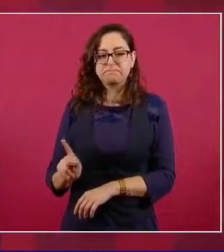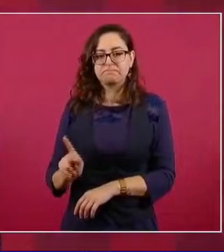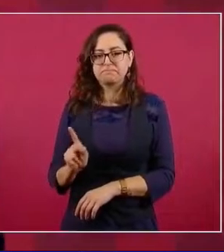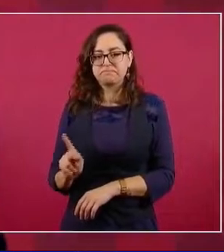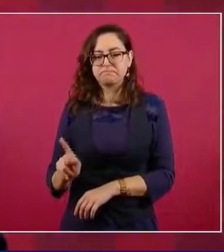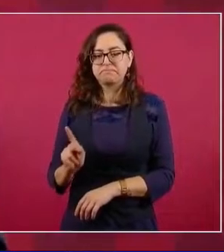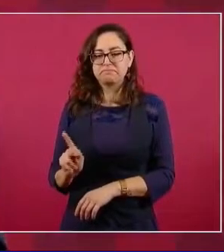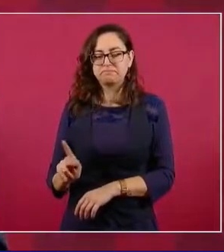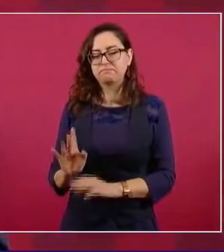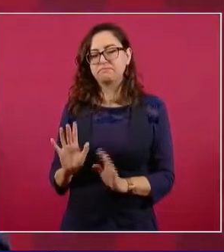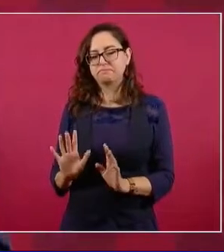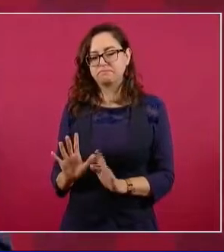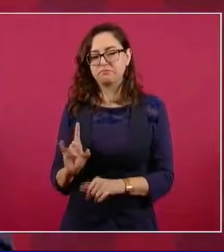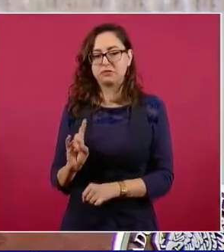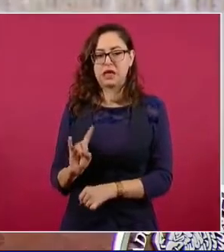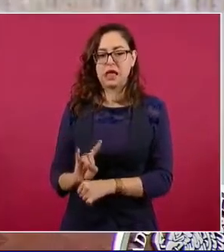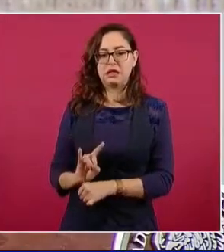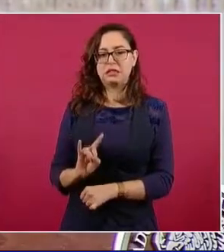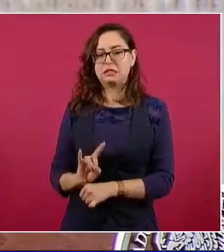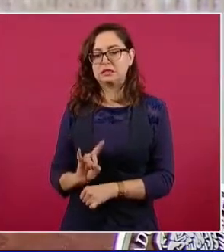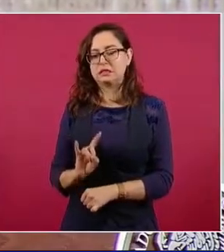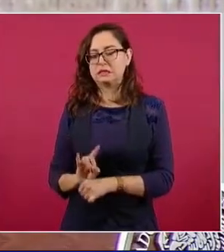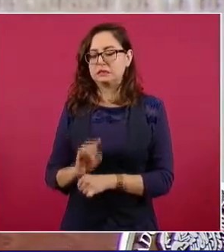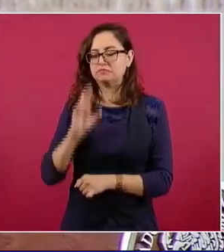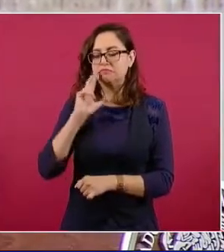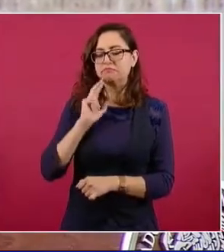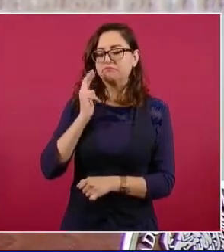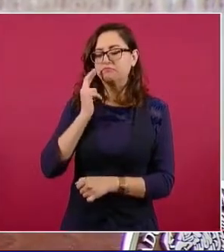Había más recato,